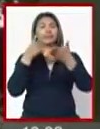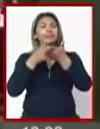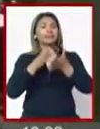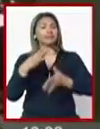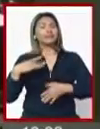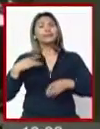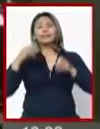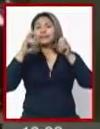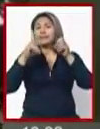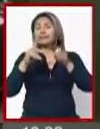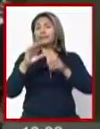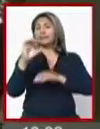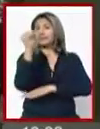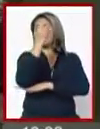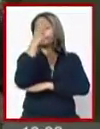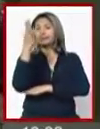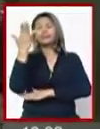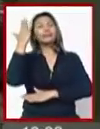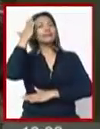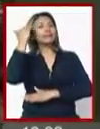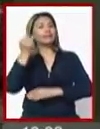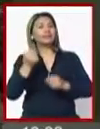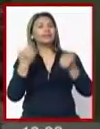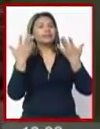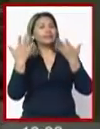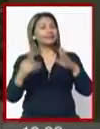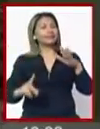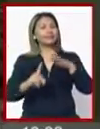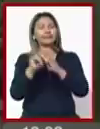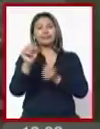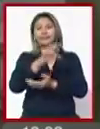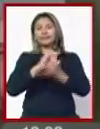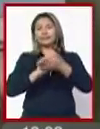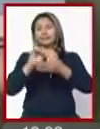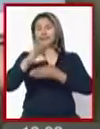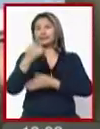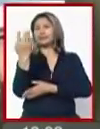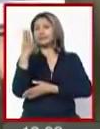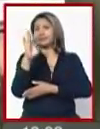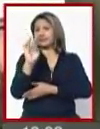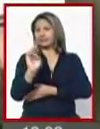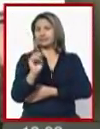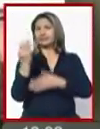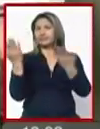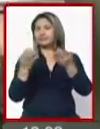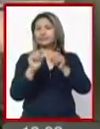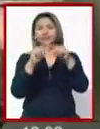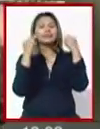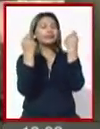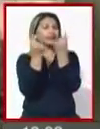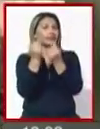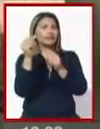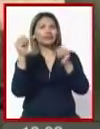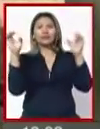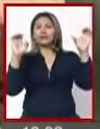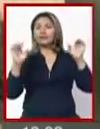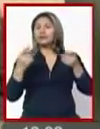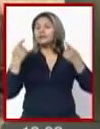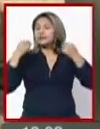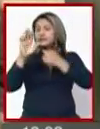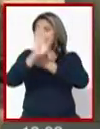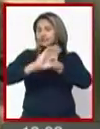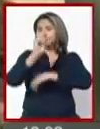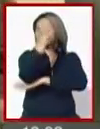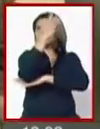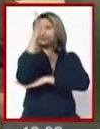los voluntarios de Colectivo Árbol surge a raíz de un incidente registrado en octubre de 2017, donde esta plataforma ecológica trataba de